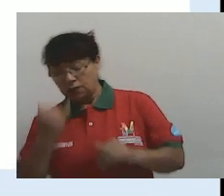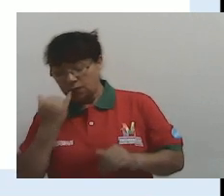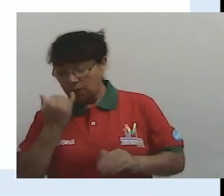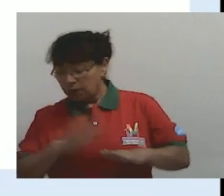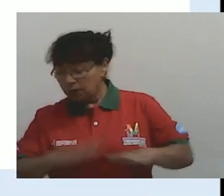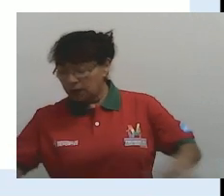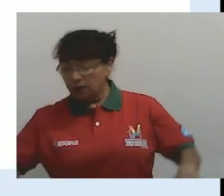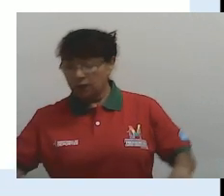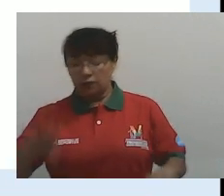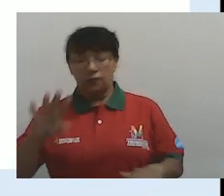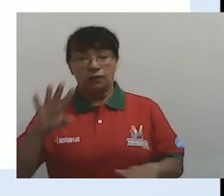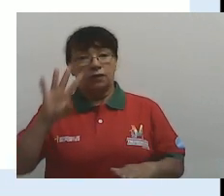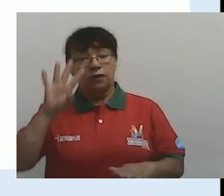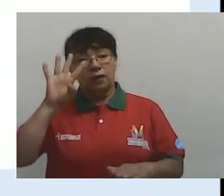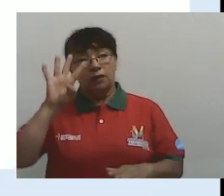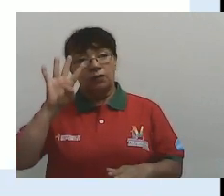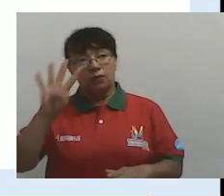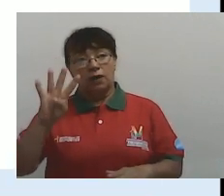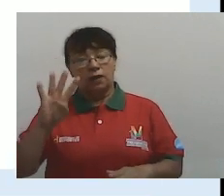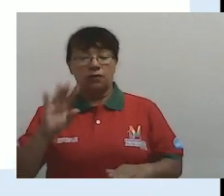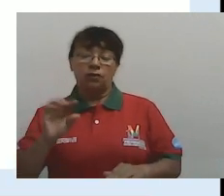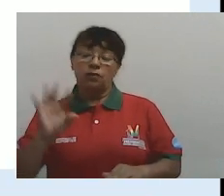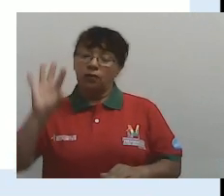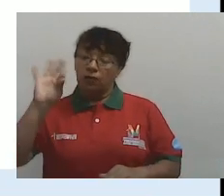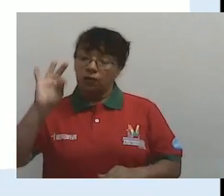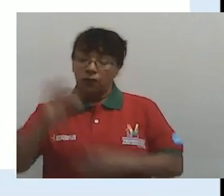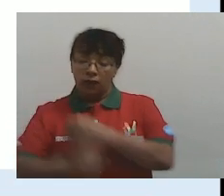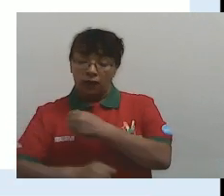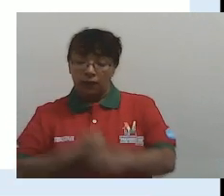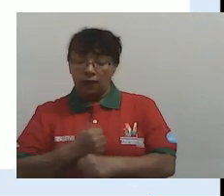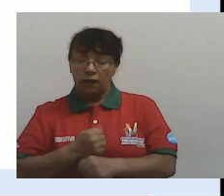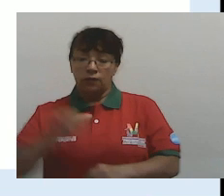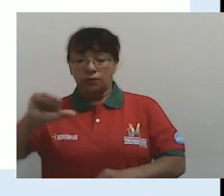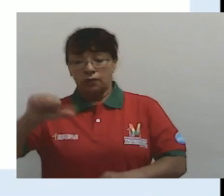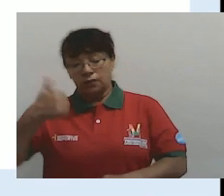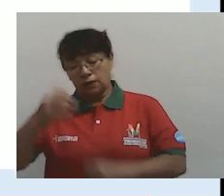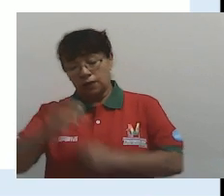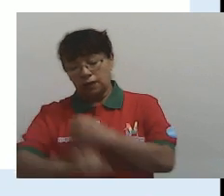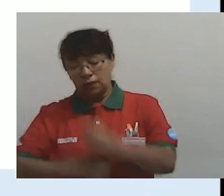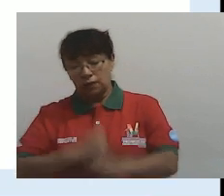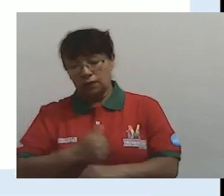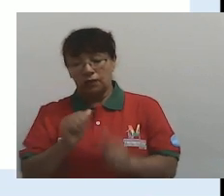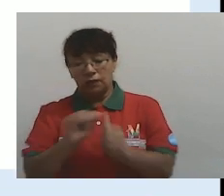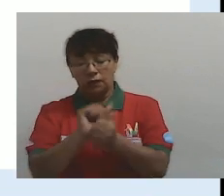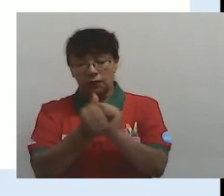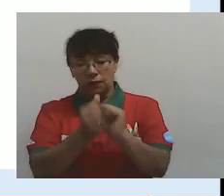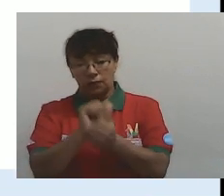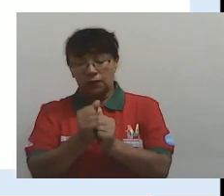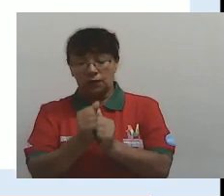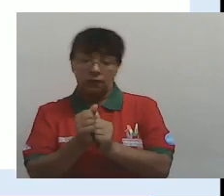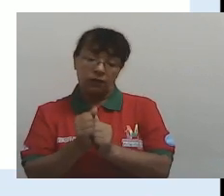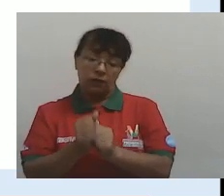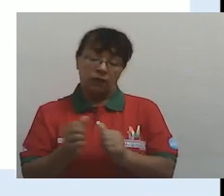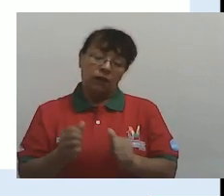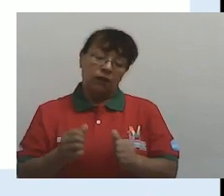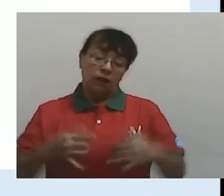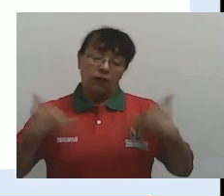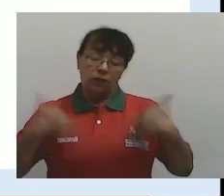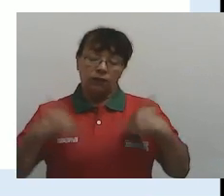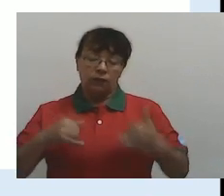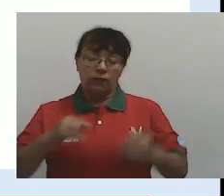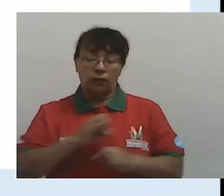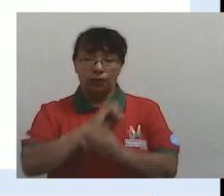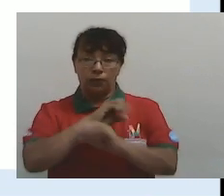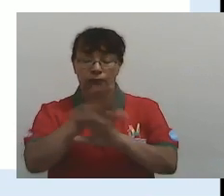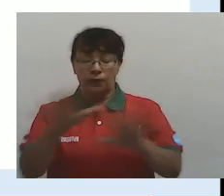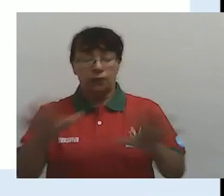de cuarto básico, con 9 años, con 10 años, que compiten en el pluri. Y como son más pequeños, su capacidad de fuerza